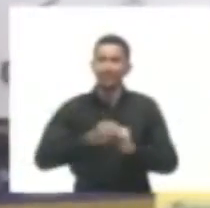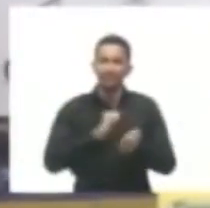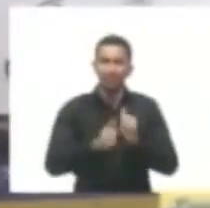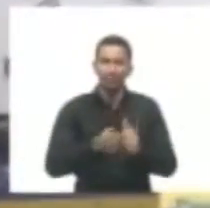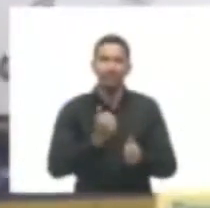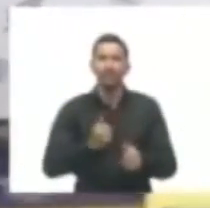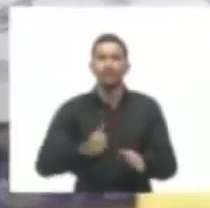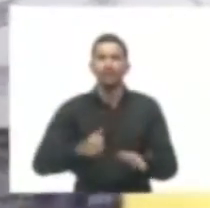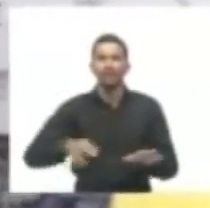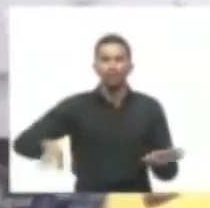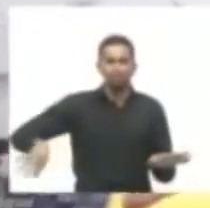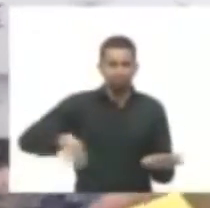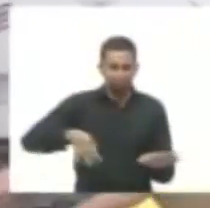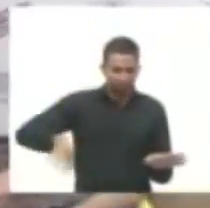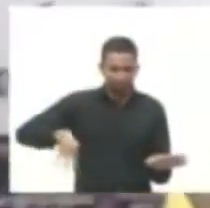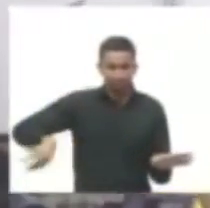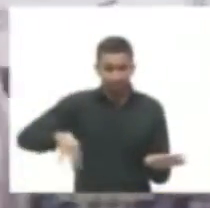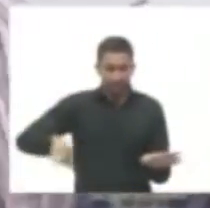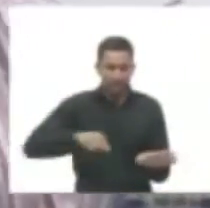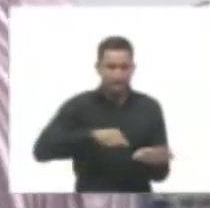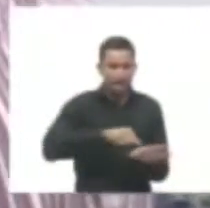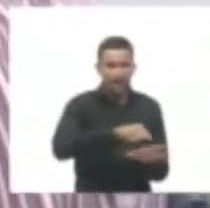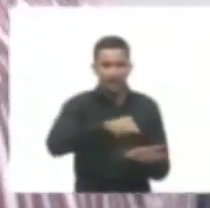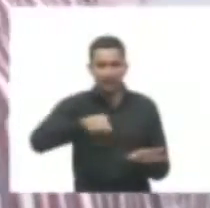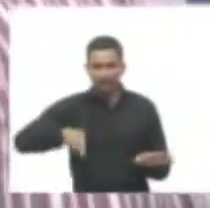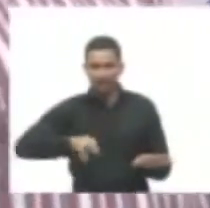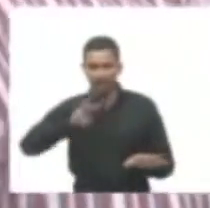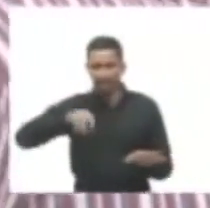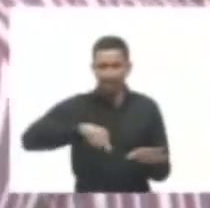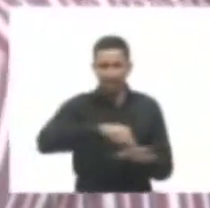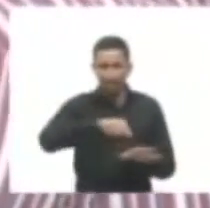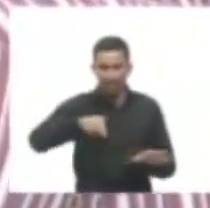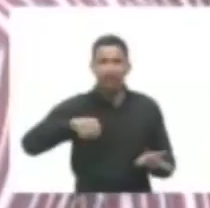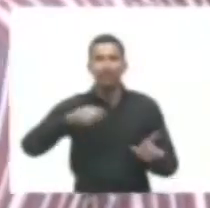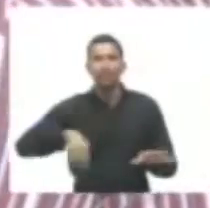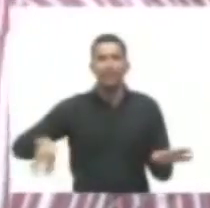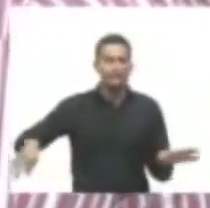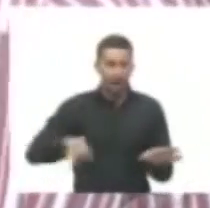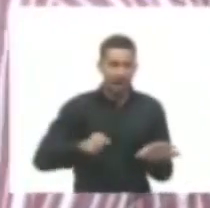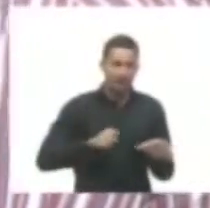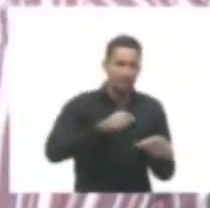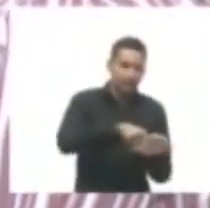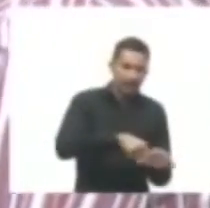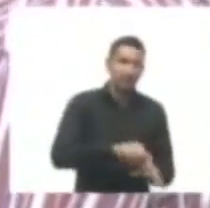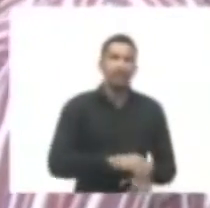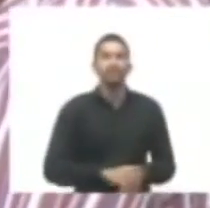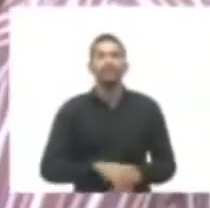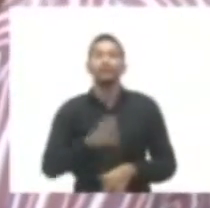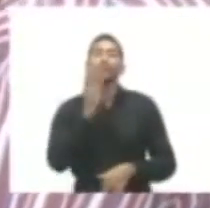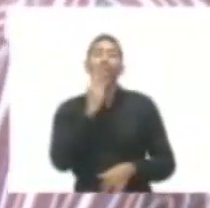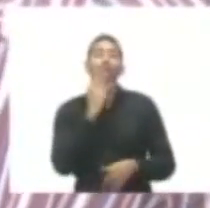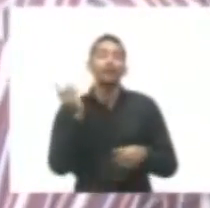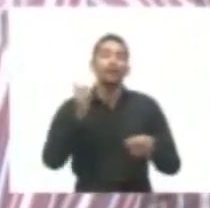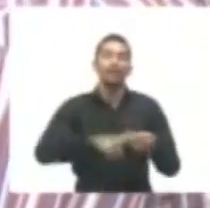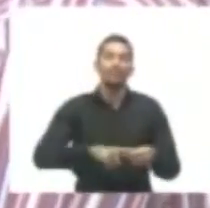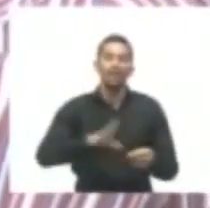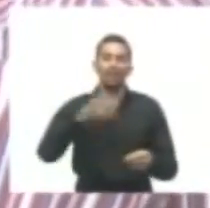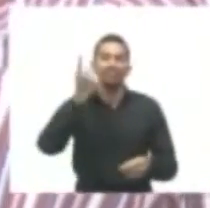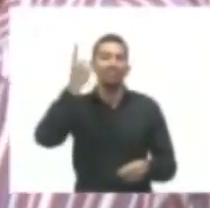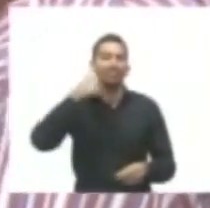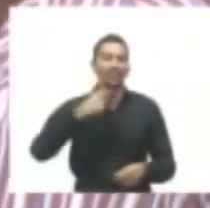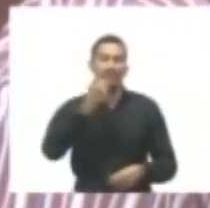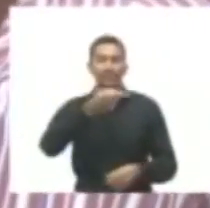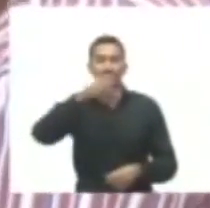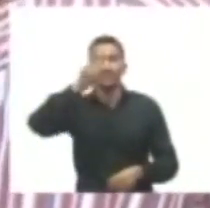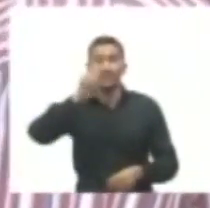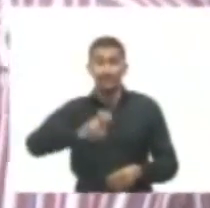y Villar a tres bandas. Richard, ¿hasta cuándo hay tiempo de inscribirse las personas que quieran participar? Las inscripciones están abiertas hasta el día 17,